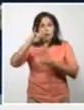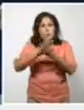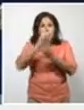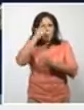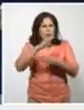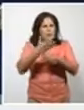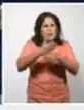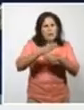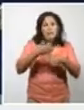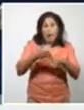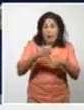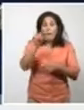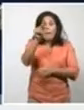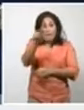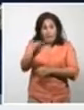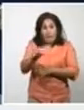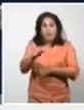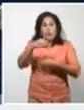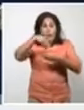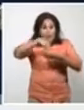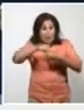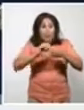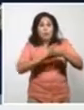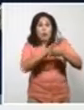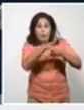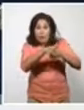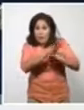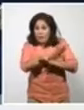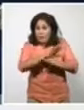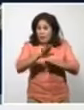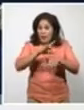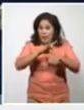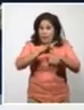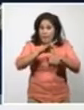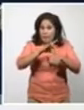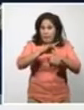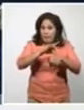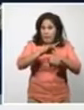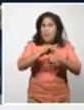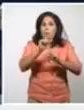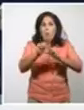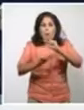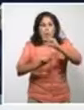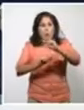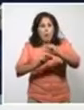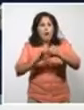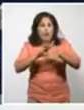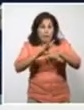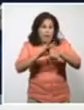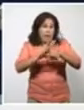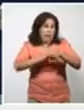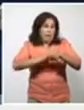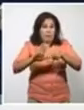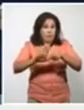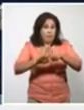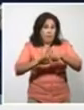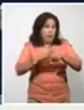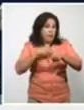tengan el virus, que tengan el SARS-CoV-2, que puedan estar enfermadas o estén